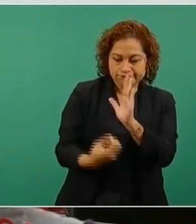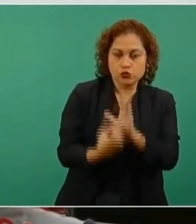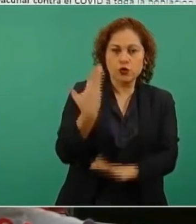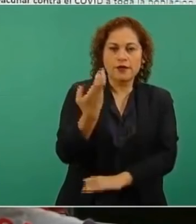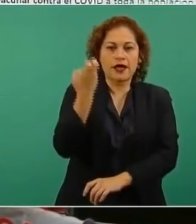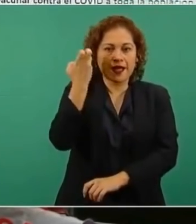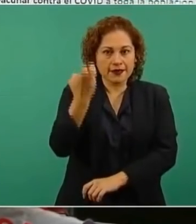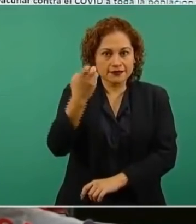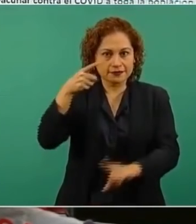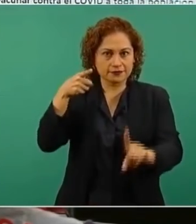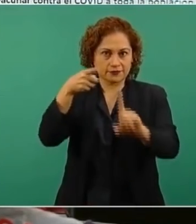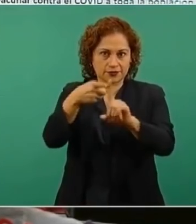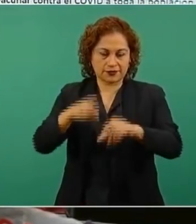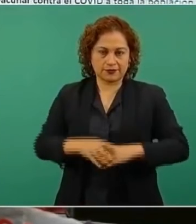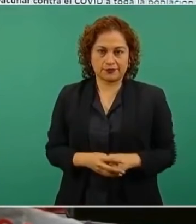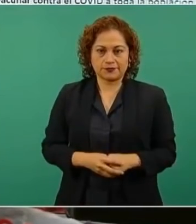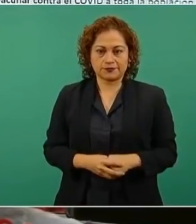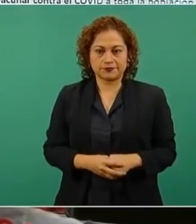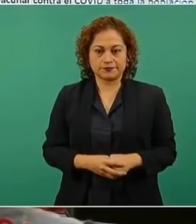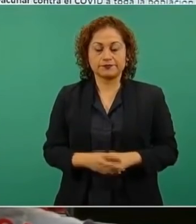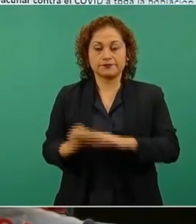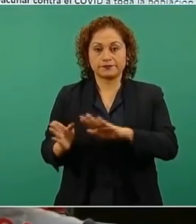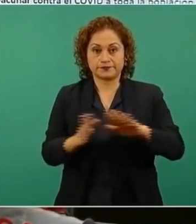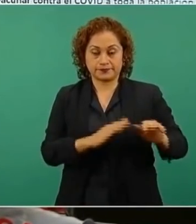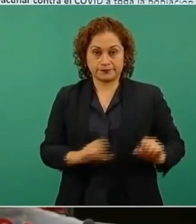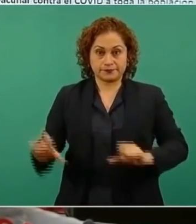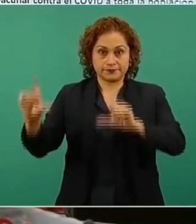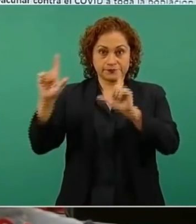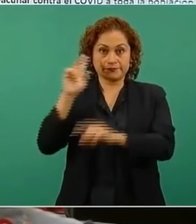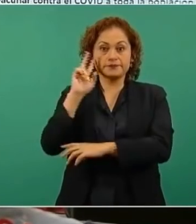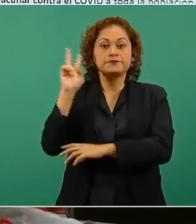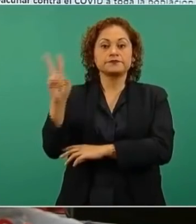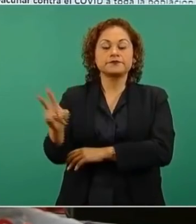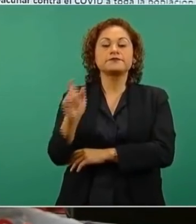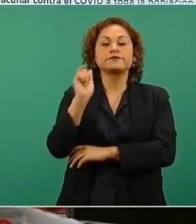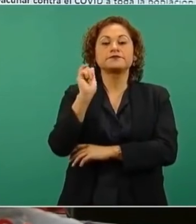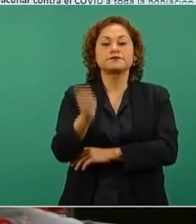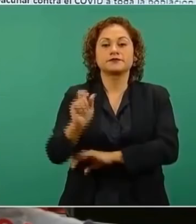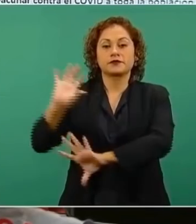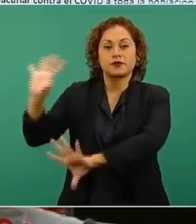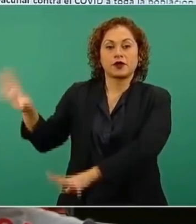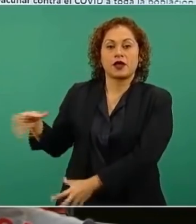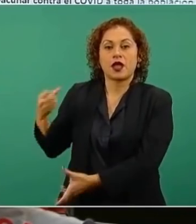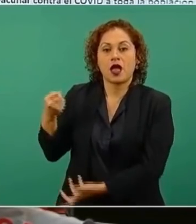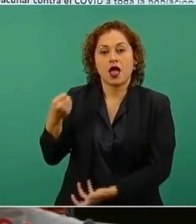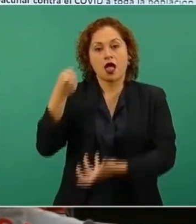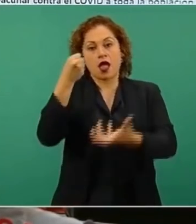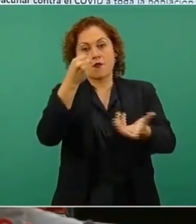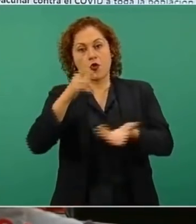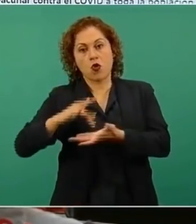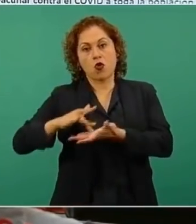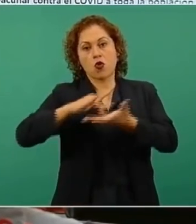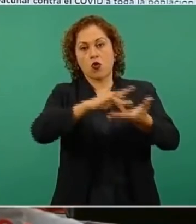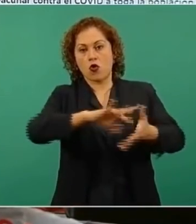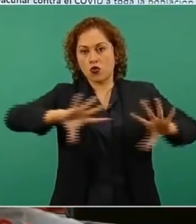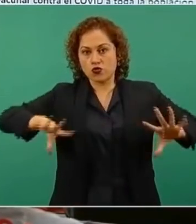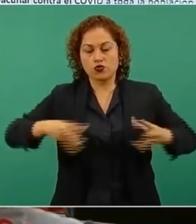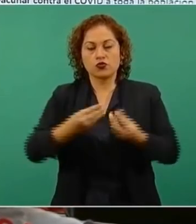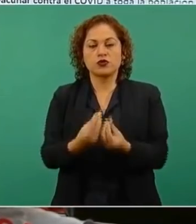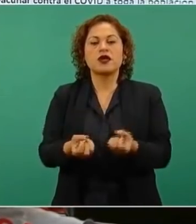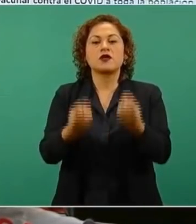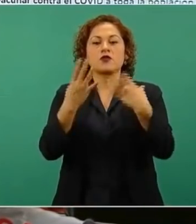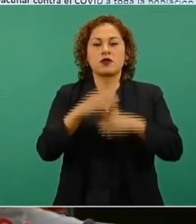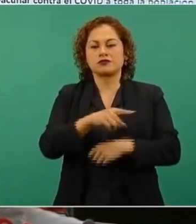favor. Ahora sí, el monto total de los subsidios, porque es algo que se ha